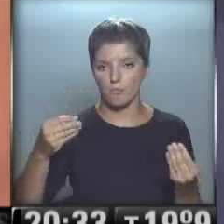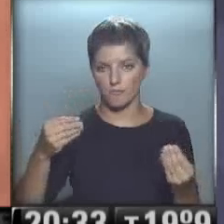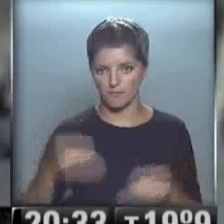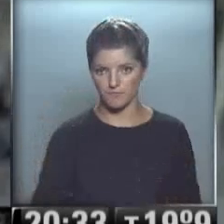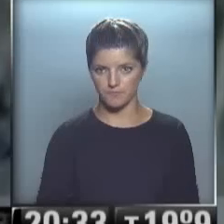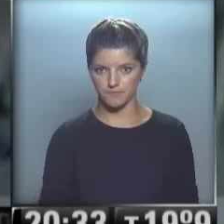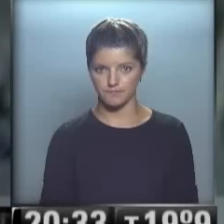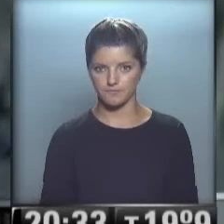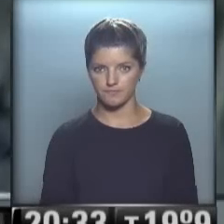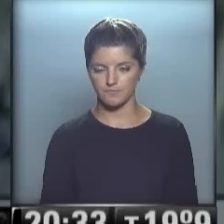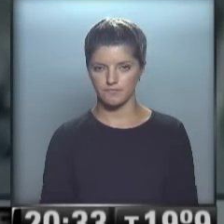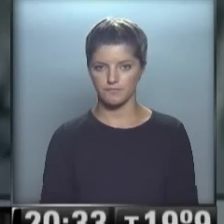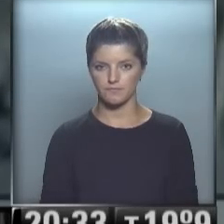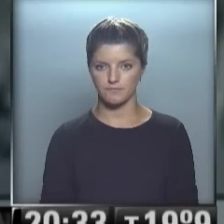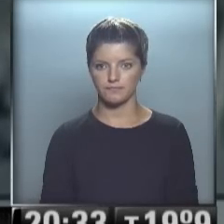hoy.